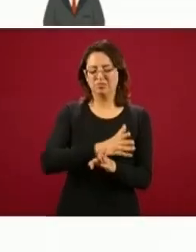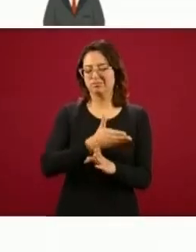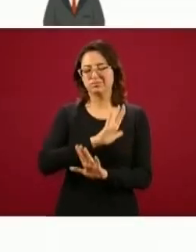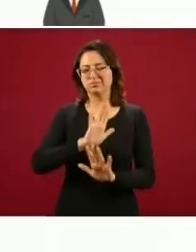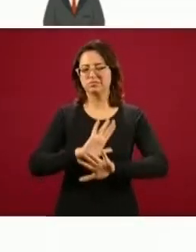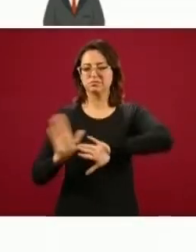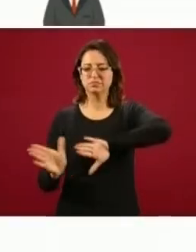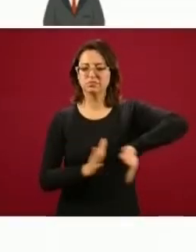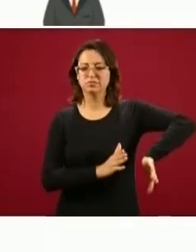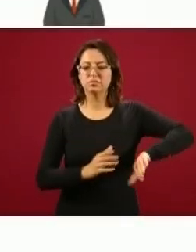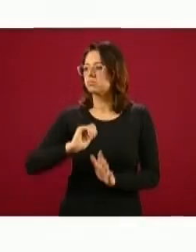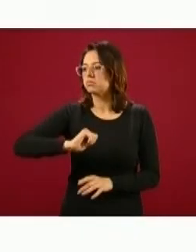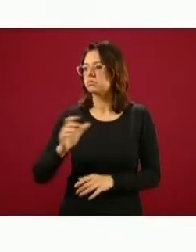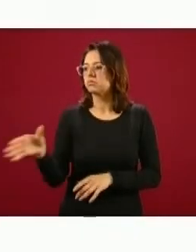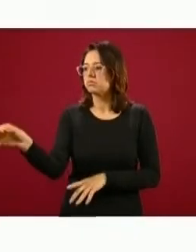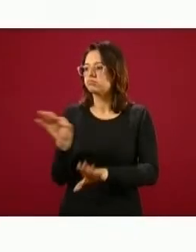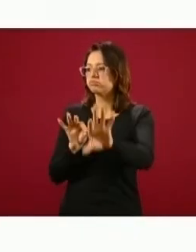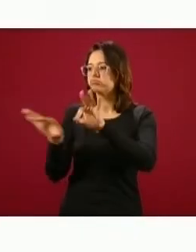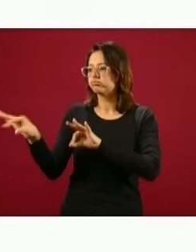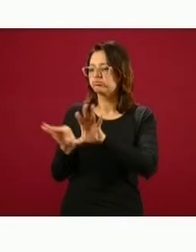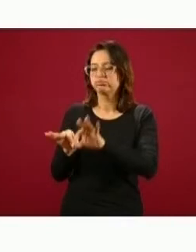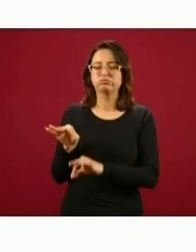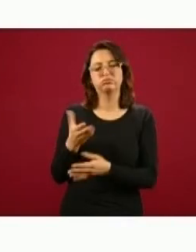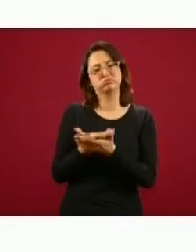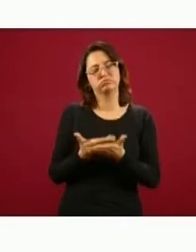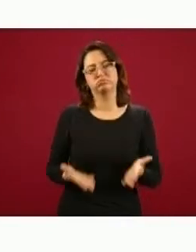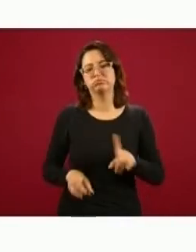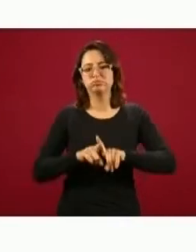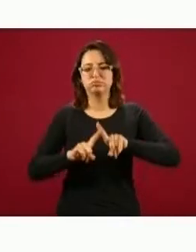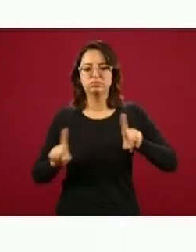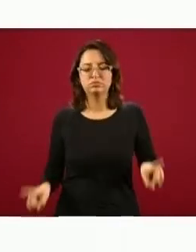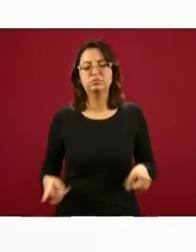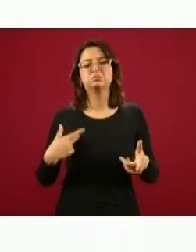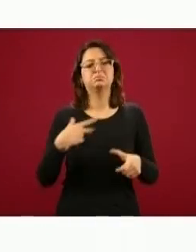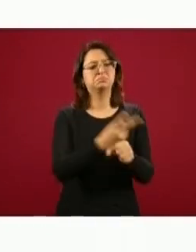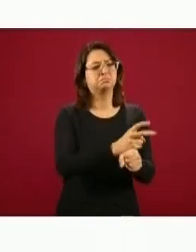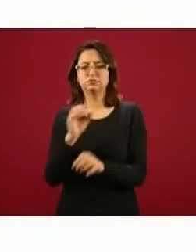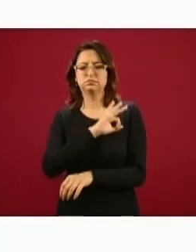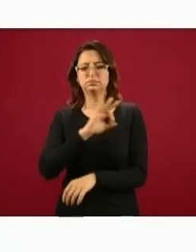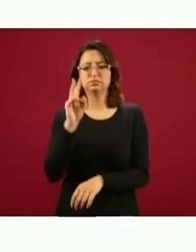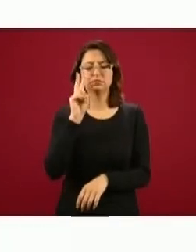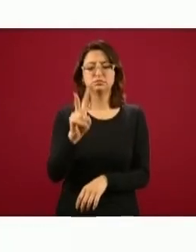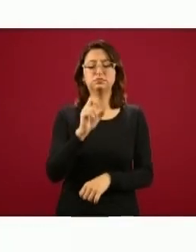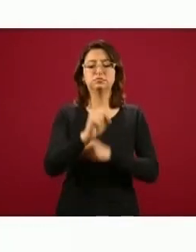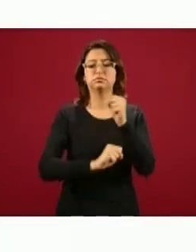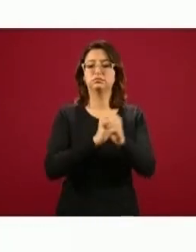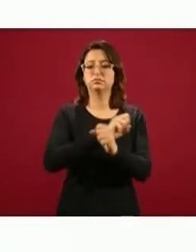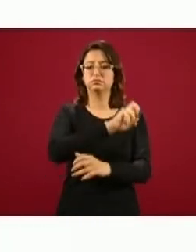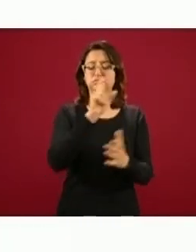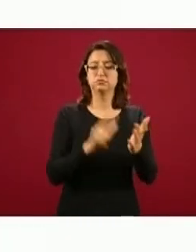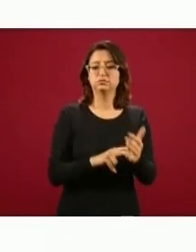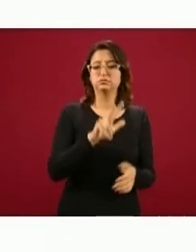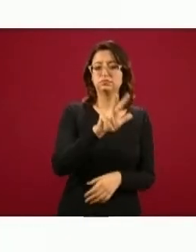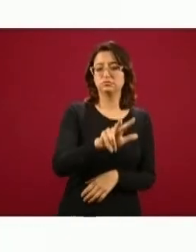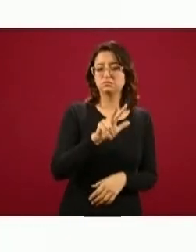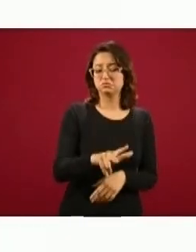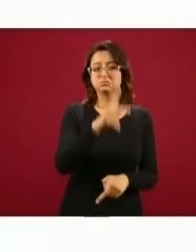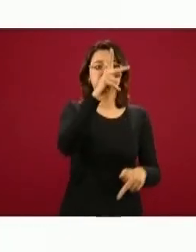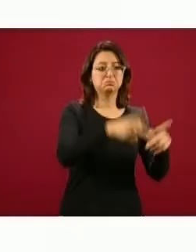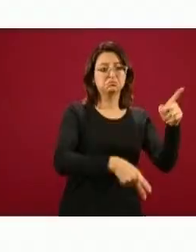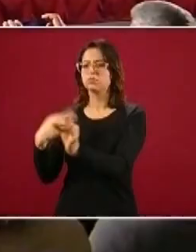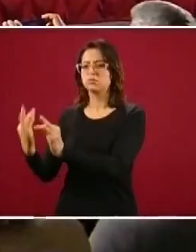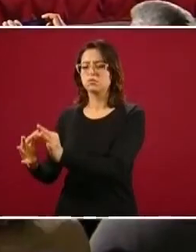en cuanto a infraestructura, continúan con la ampliación, remodelación y construcción de hospitales, cuya meta en 2020 es concluir